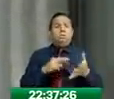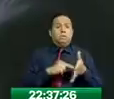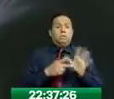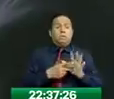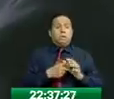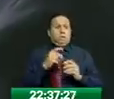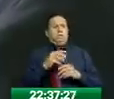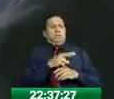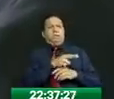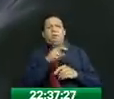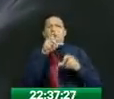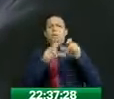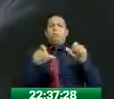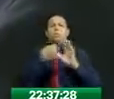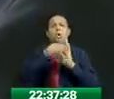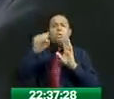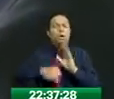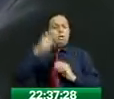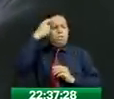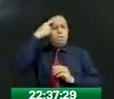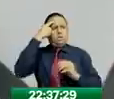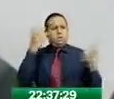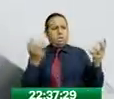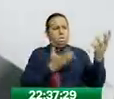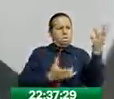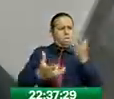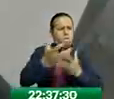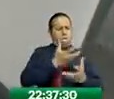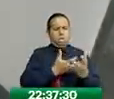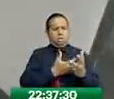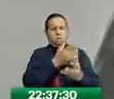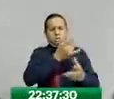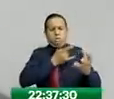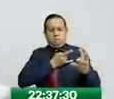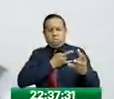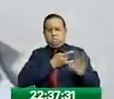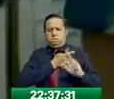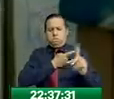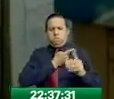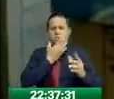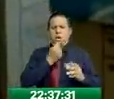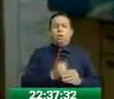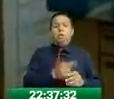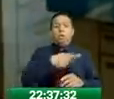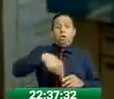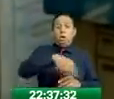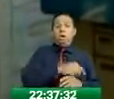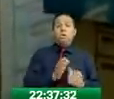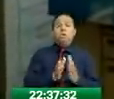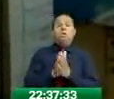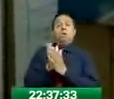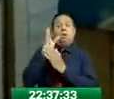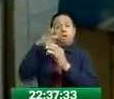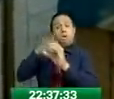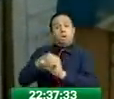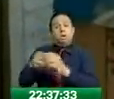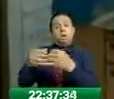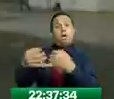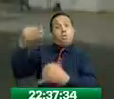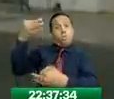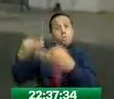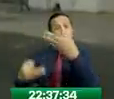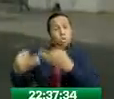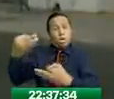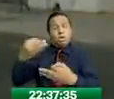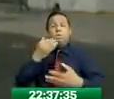de los profesionales del derecho, que participan en audiencia de apelación en el caso Sobornos 2012-2016, que se desarrolla